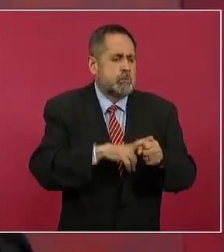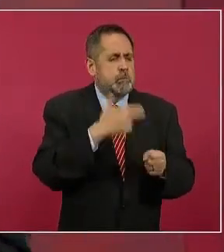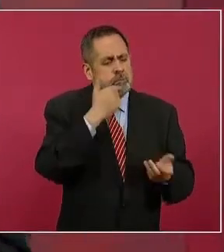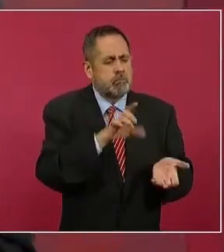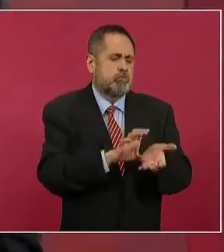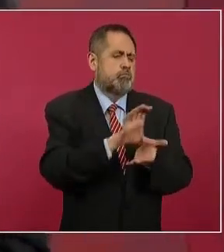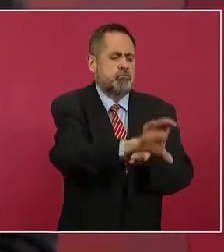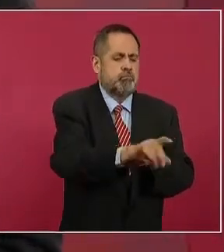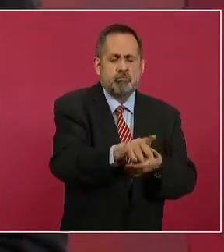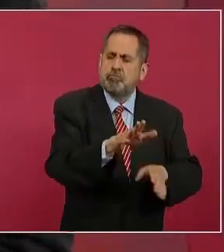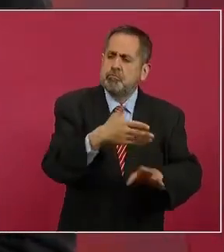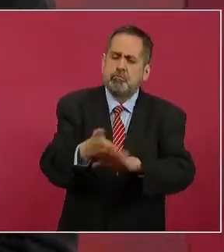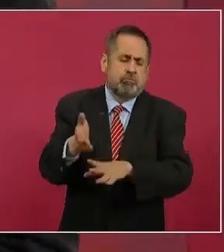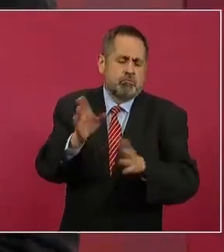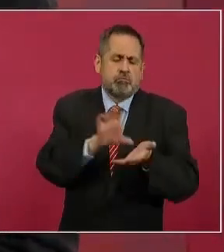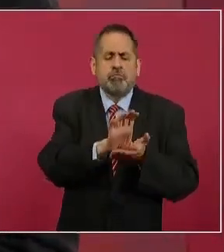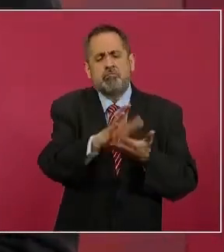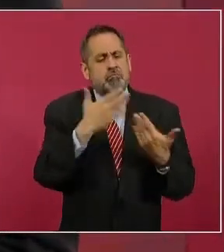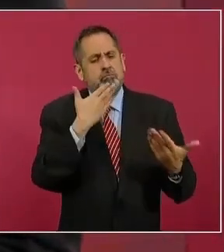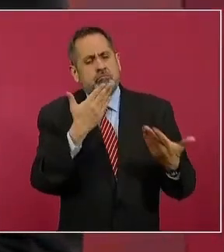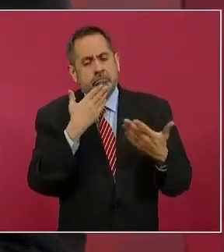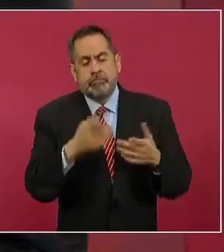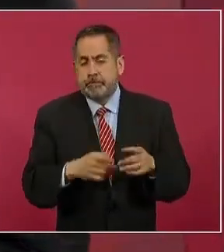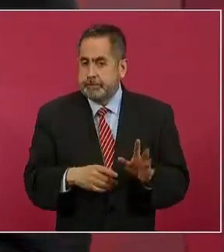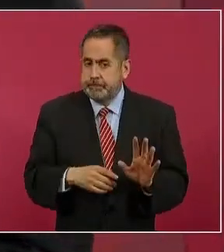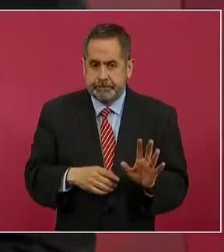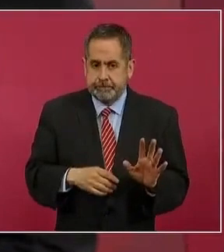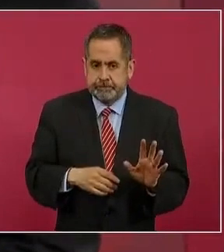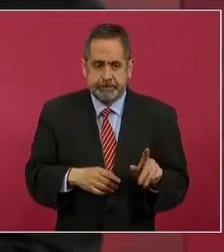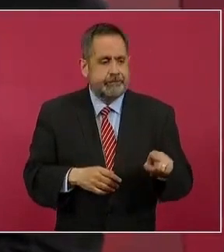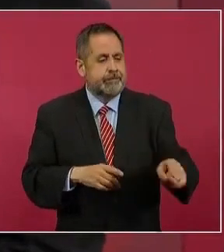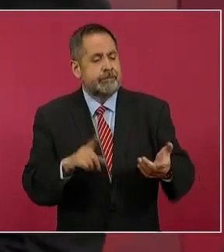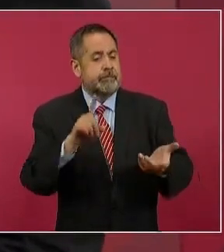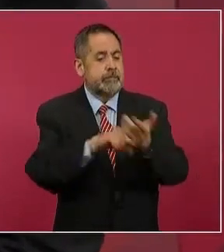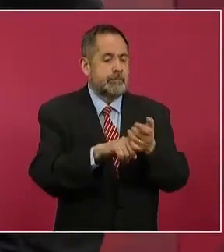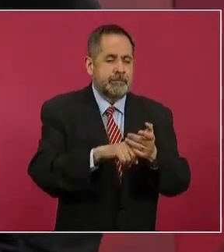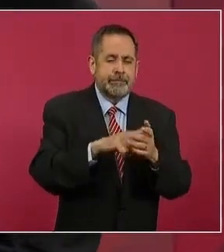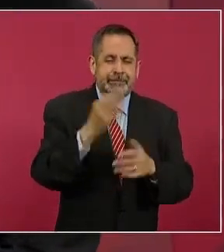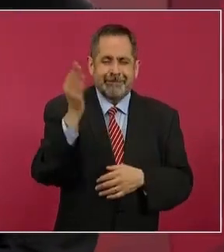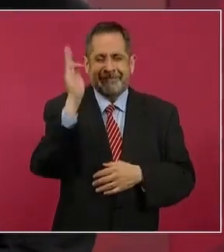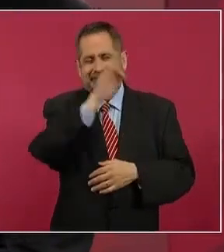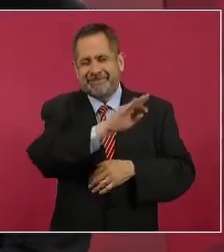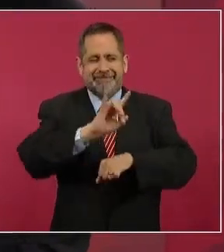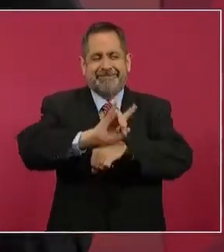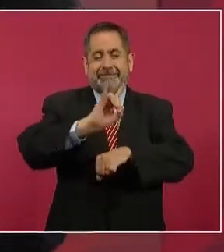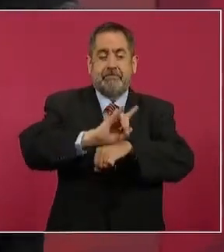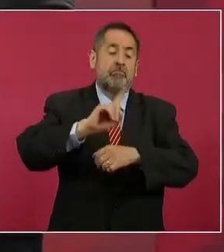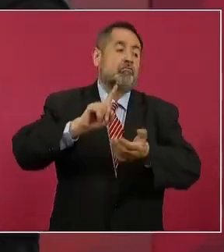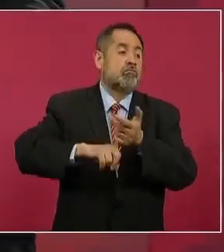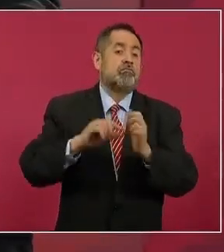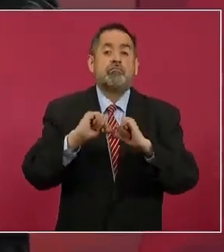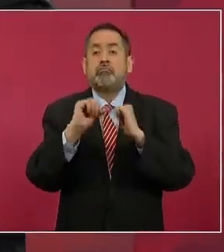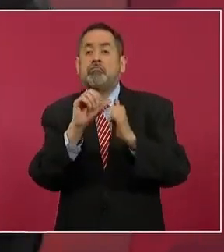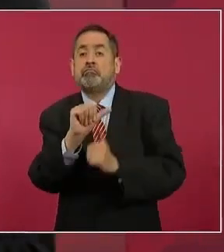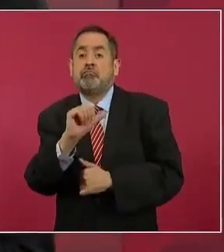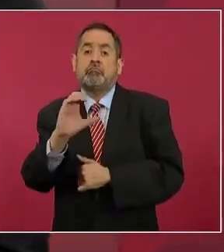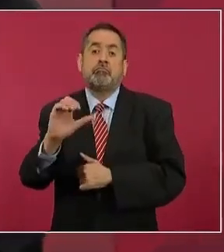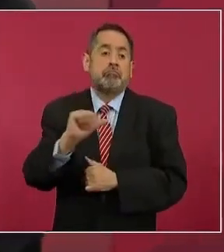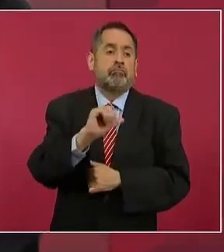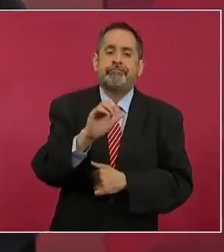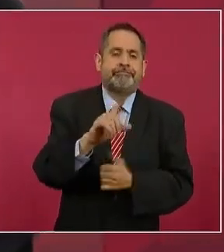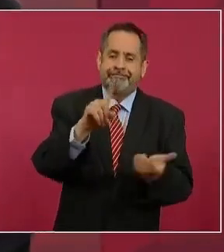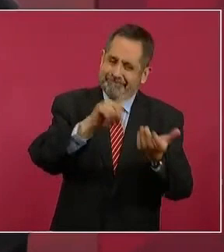el financiar a estos grupos que se disfrazan de sociedad civil, pero que tienen un propósito